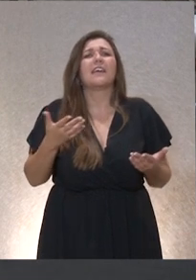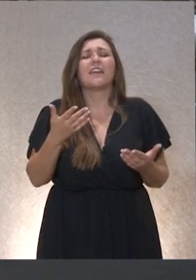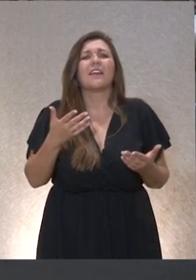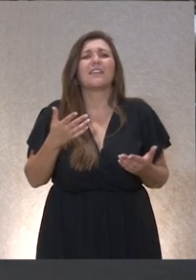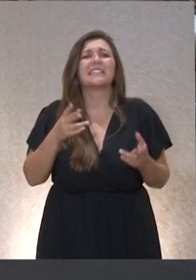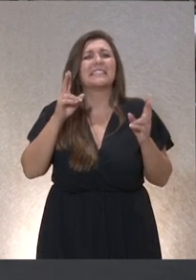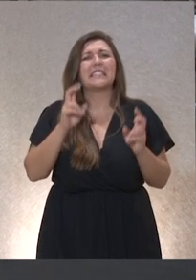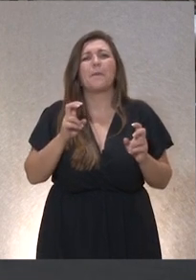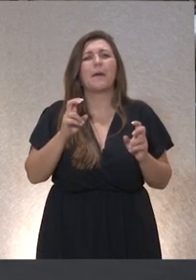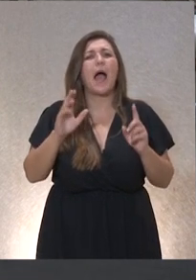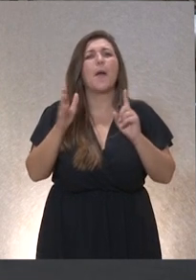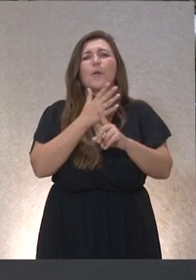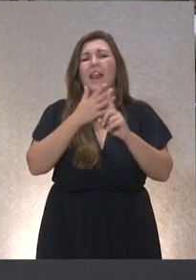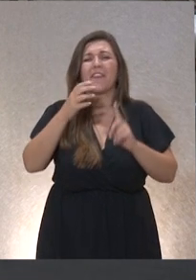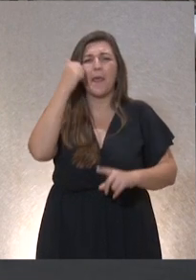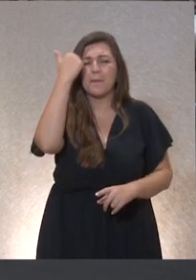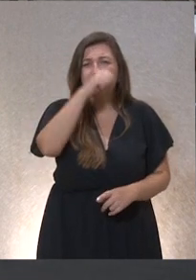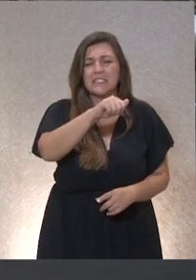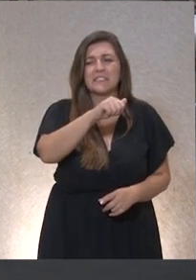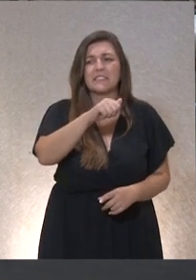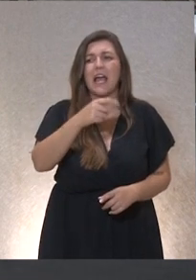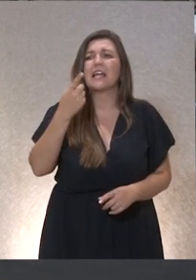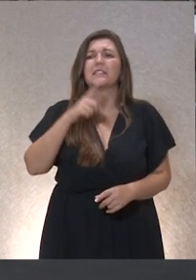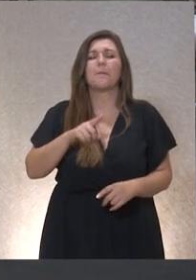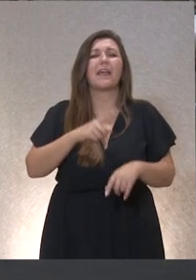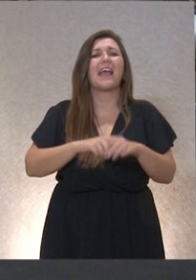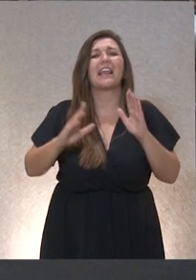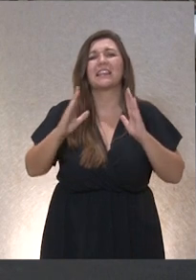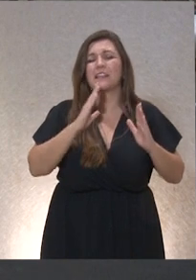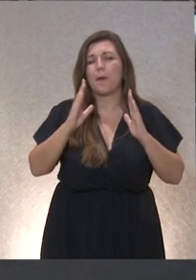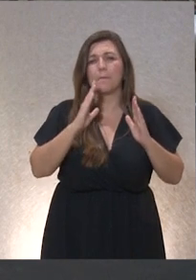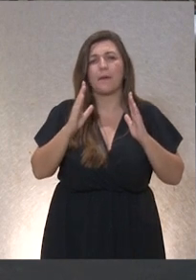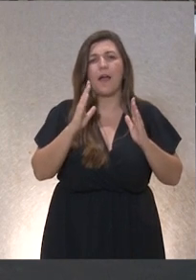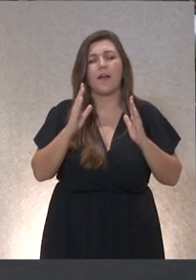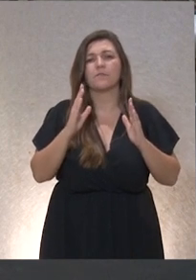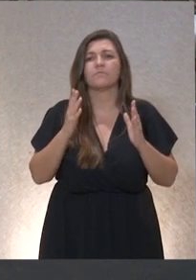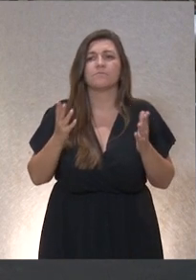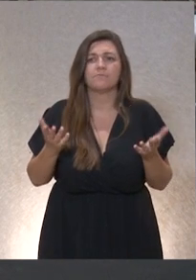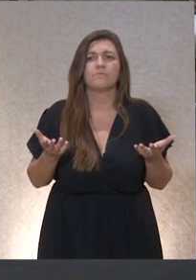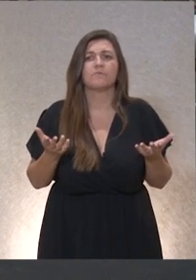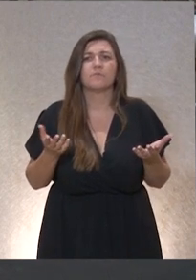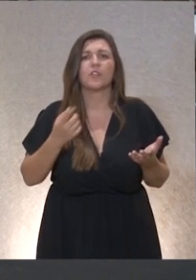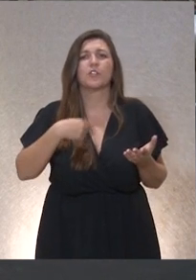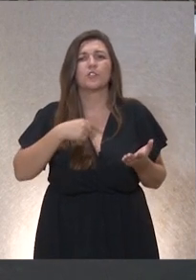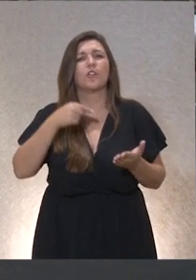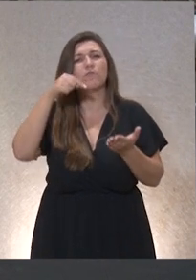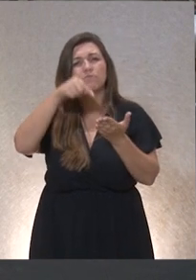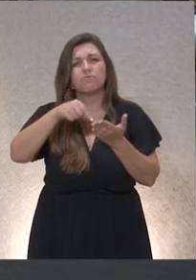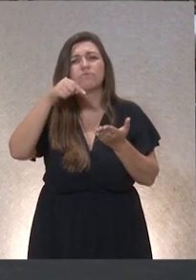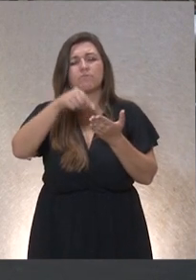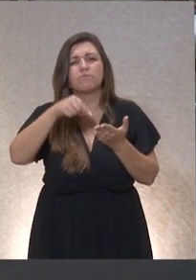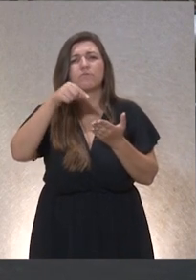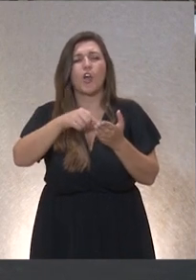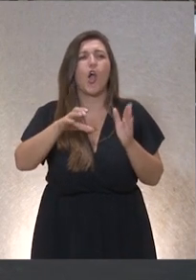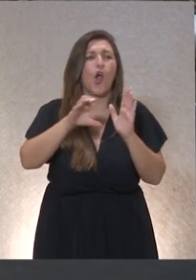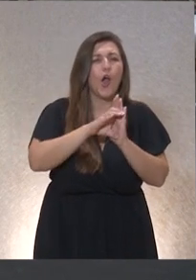el tema de la violencia machista tuvimos también una etapa en que insistían en códigos